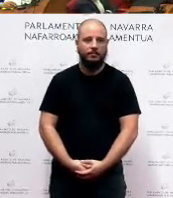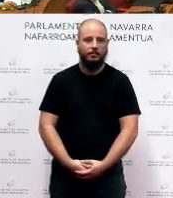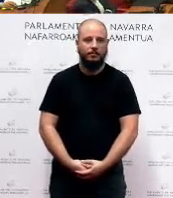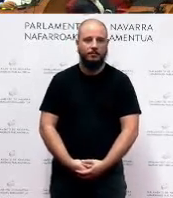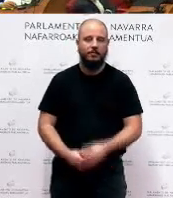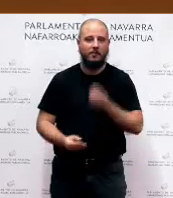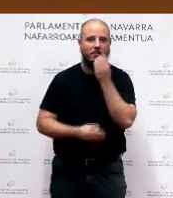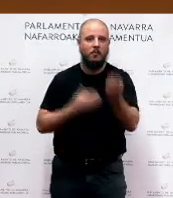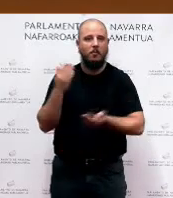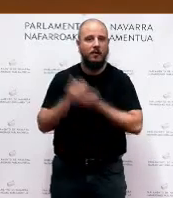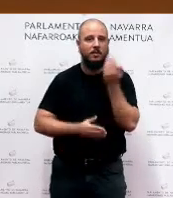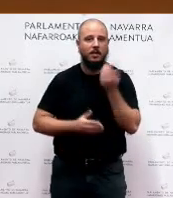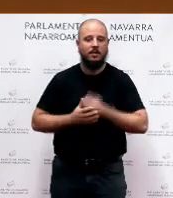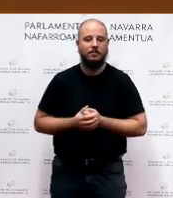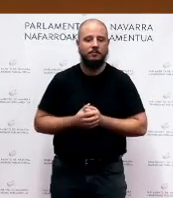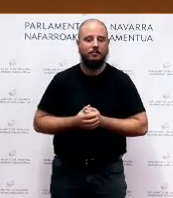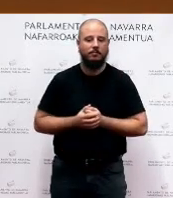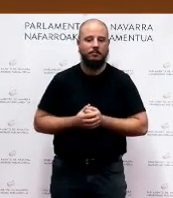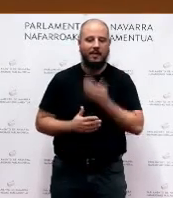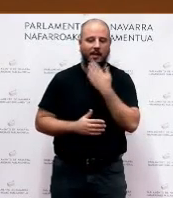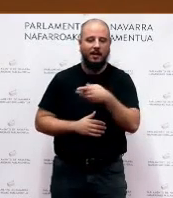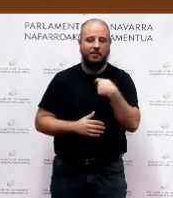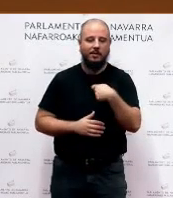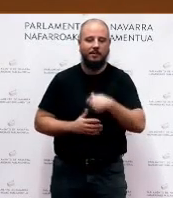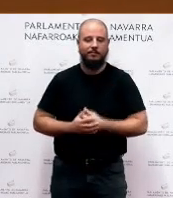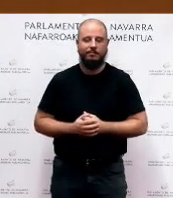Buenos días. Gracias, señor presidente.